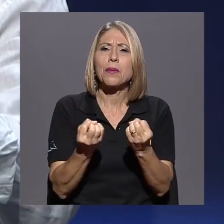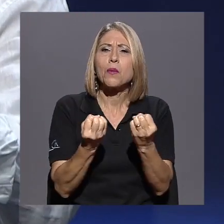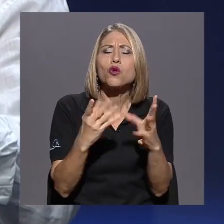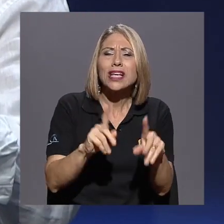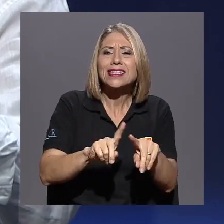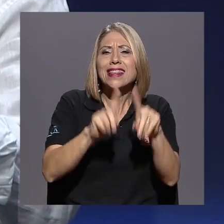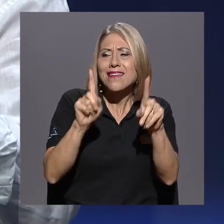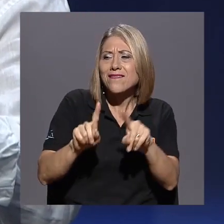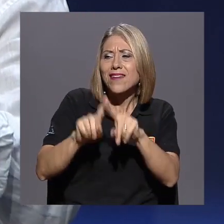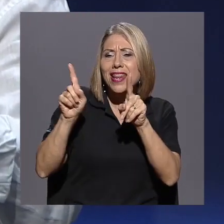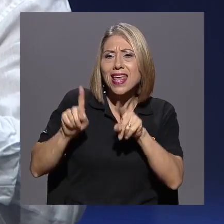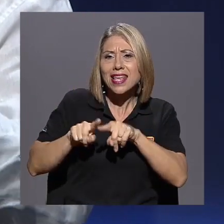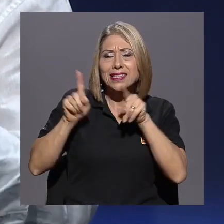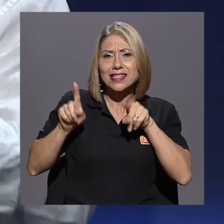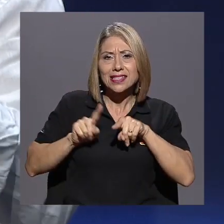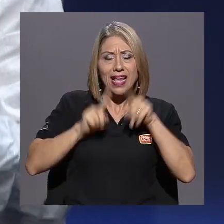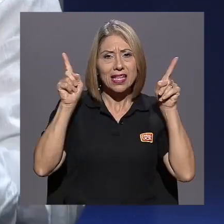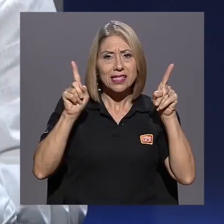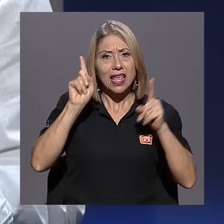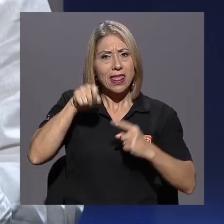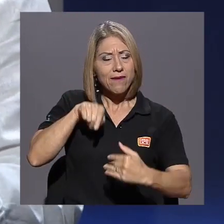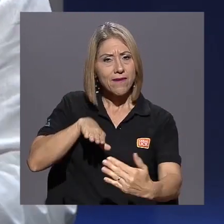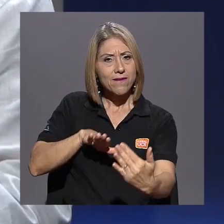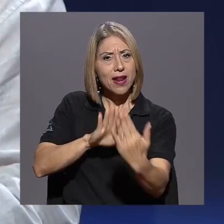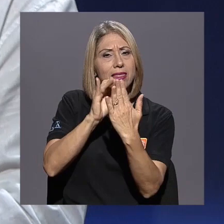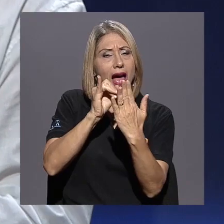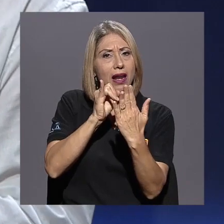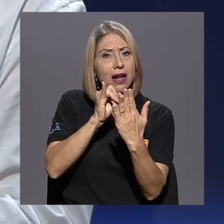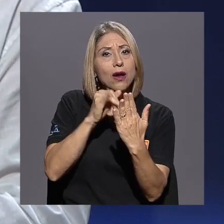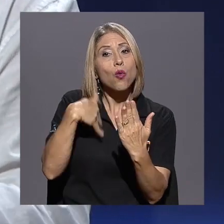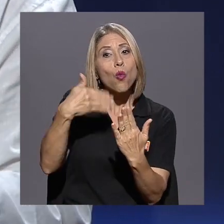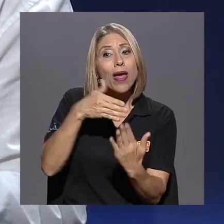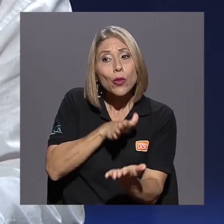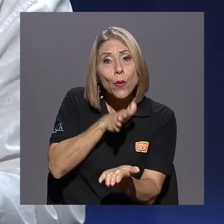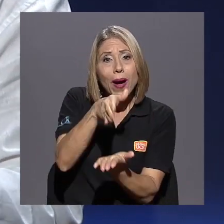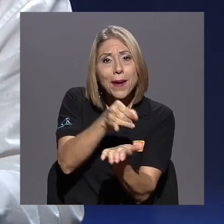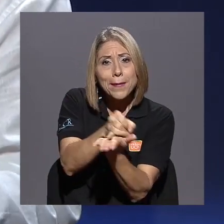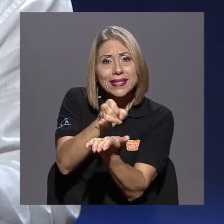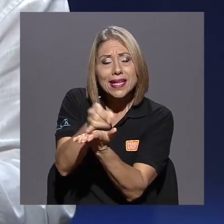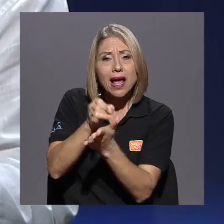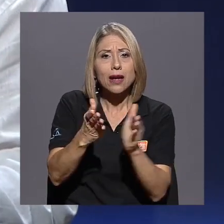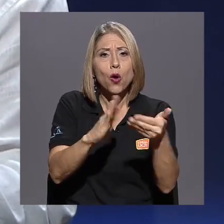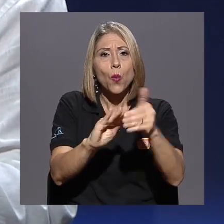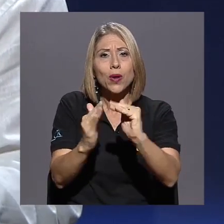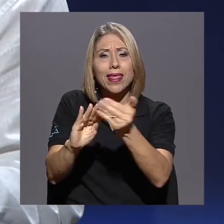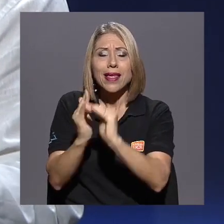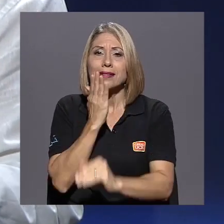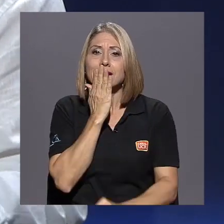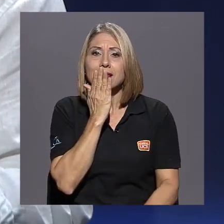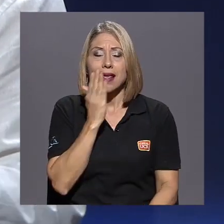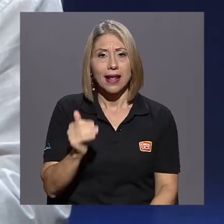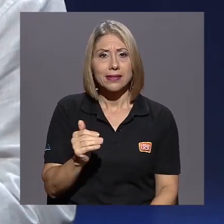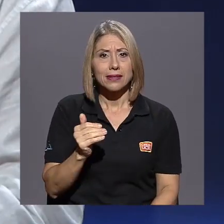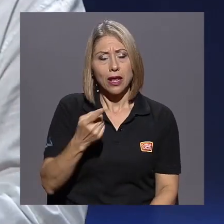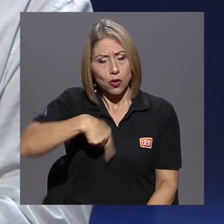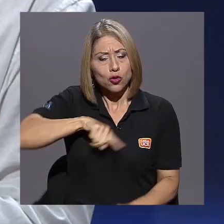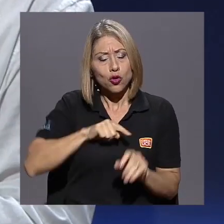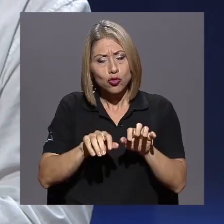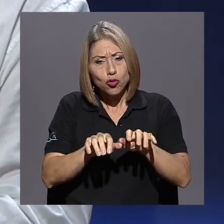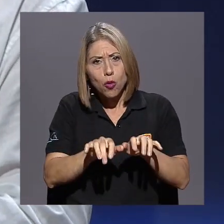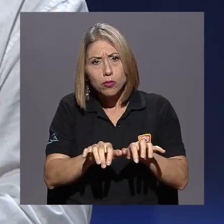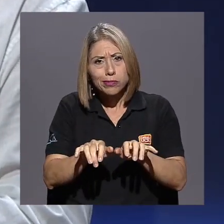diferencias que uno tiene que enfrentar cuando uno investiga en comunidades indígenas lo que hemos hecho todas las publicaciones